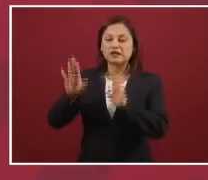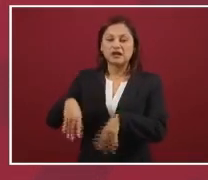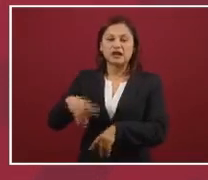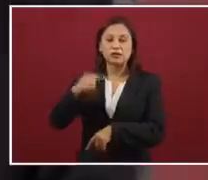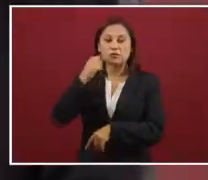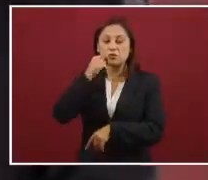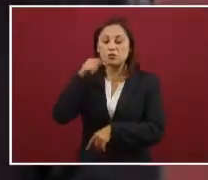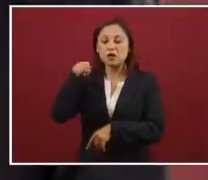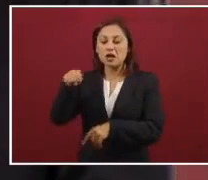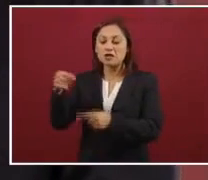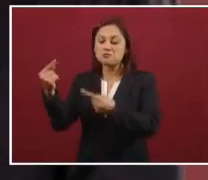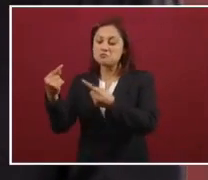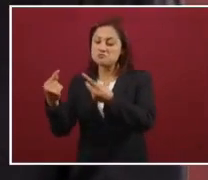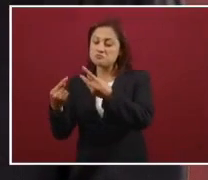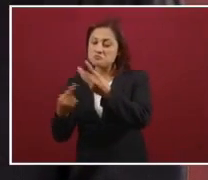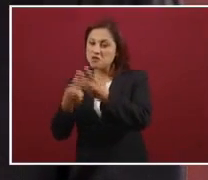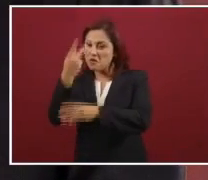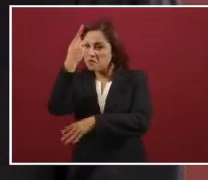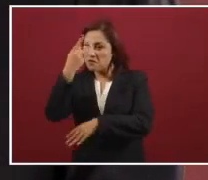con los requisitos.